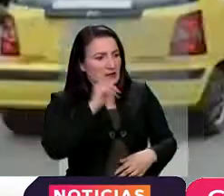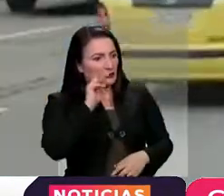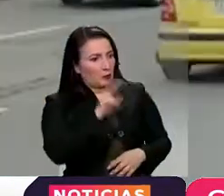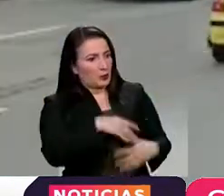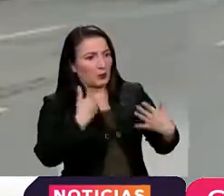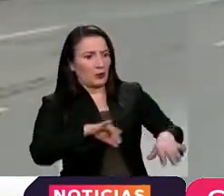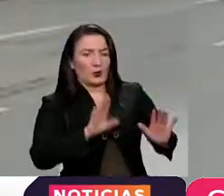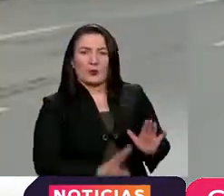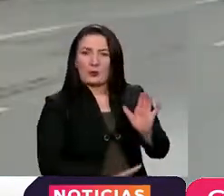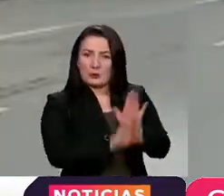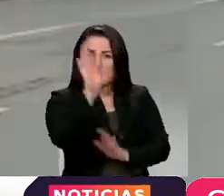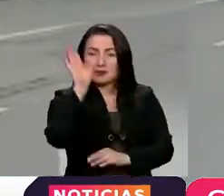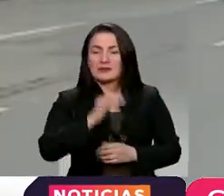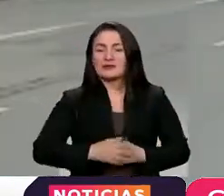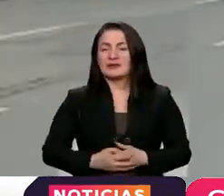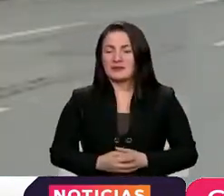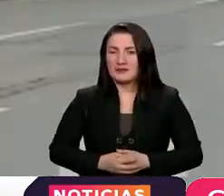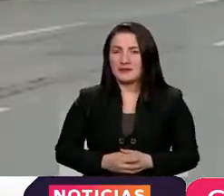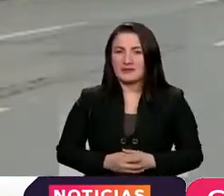emprendimiento.